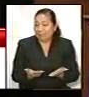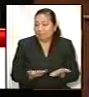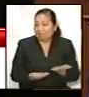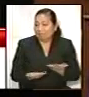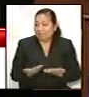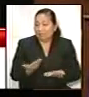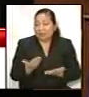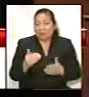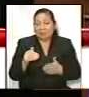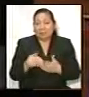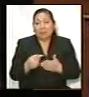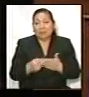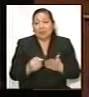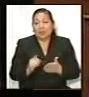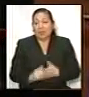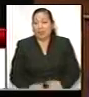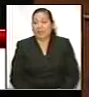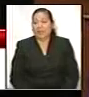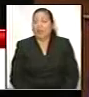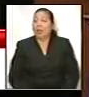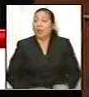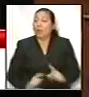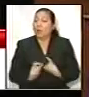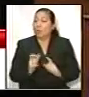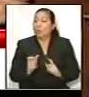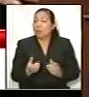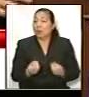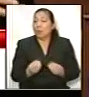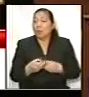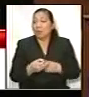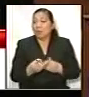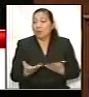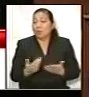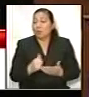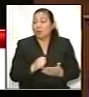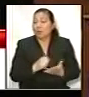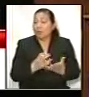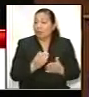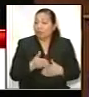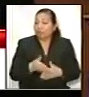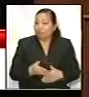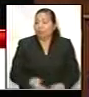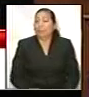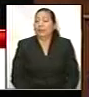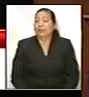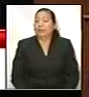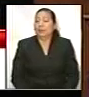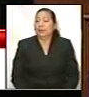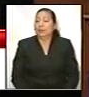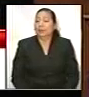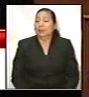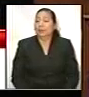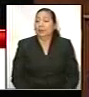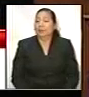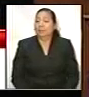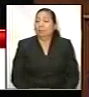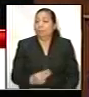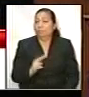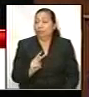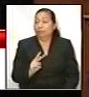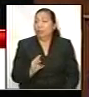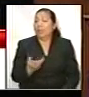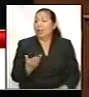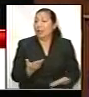repente a veces votamos porque algunos colegas, como provincianos como yo, quieren llevar una expectativa